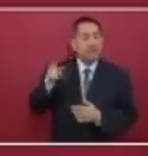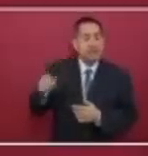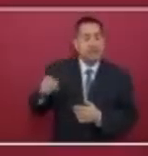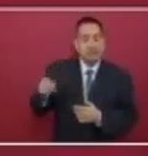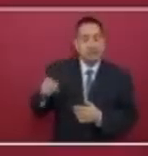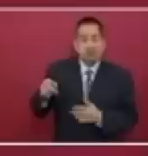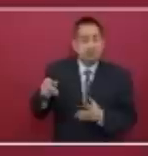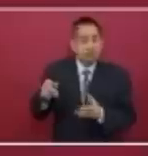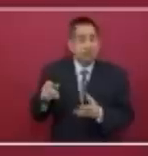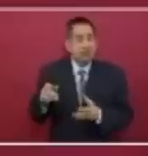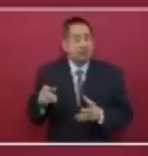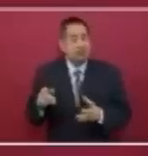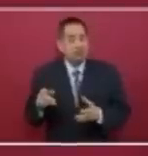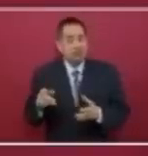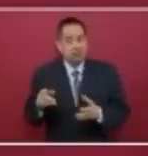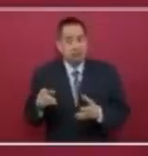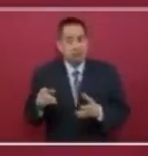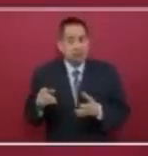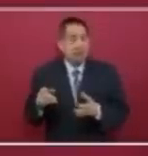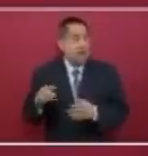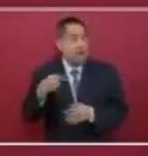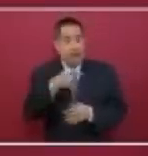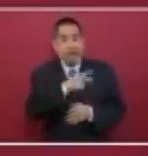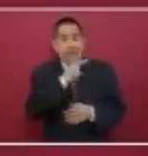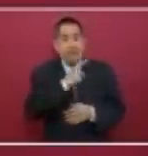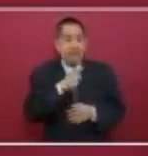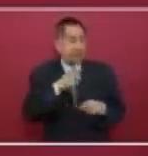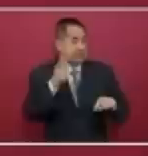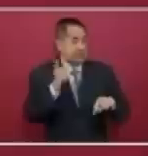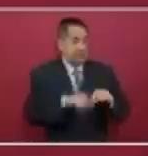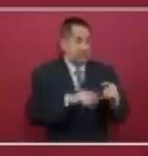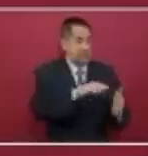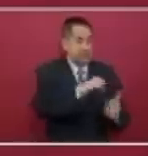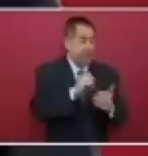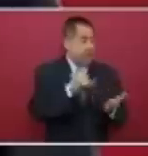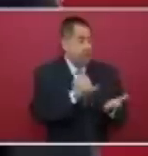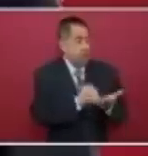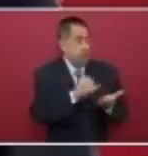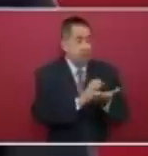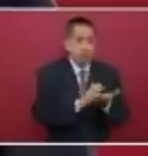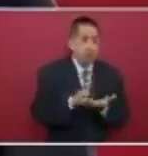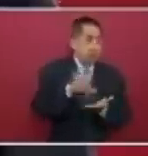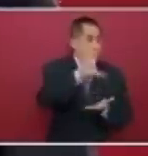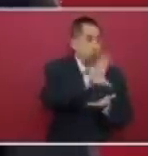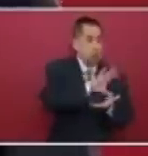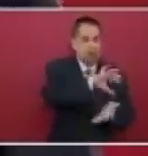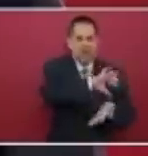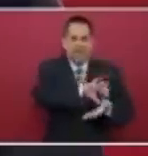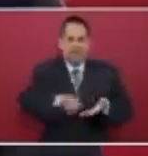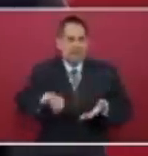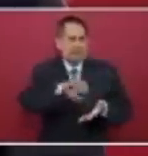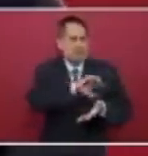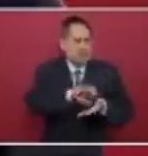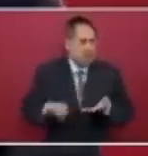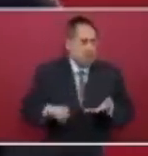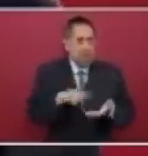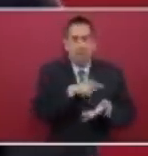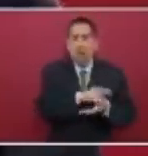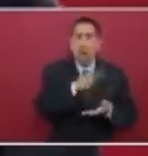todos todos sus ingresos mediante impuestos elevados derechos dejaron